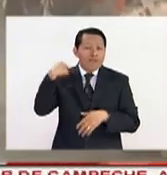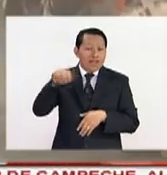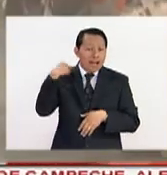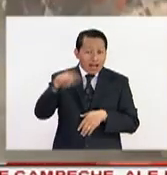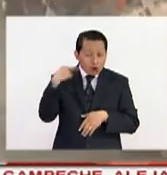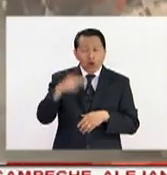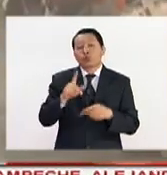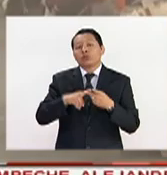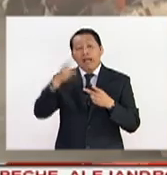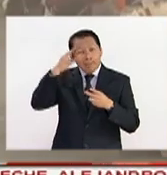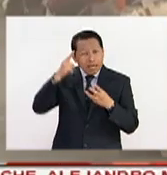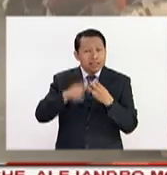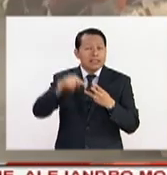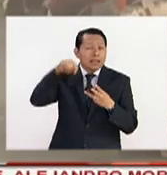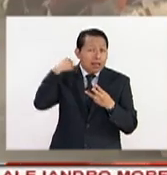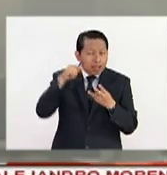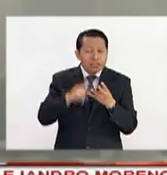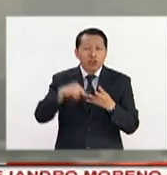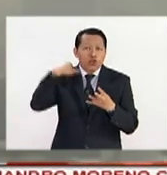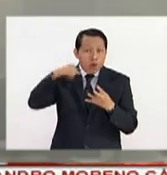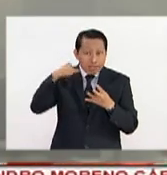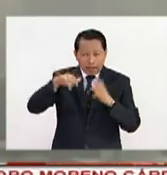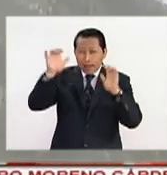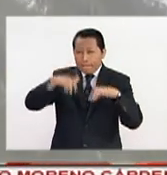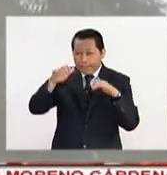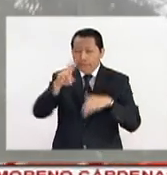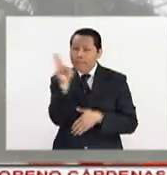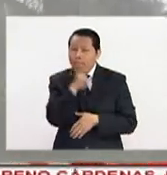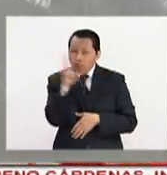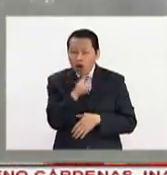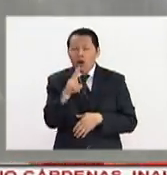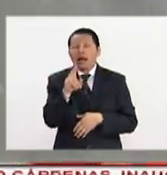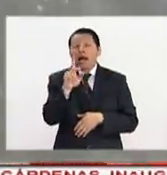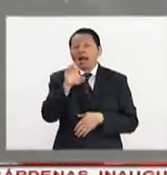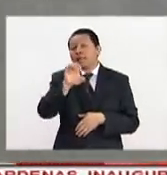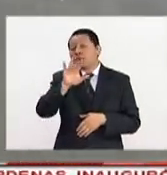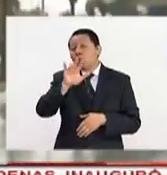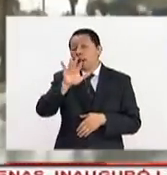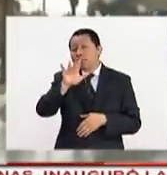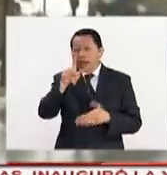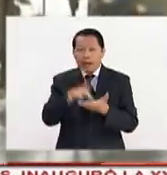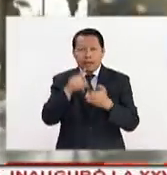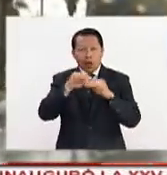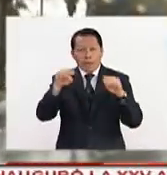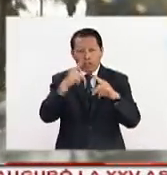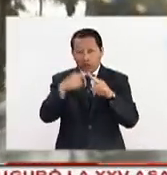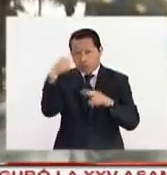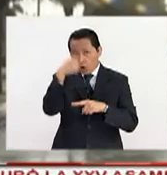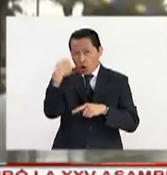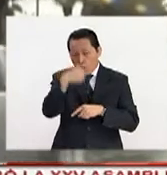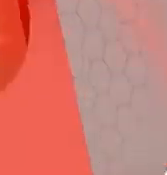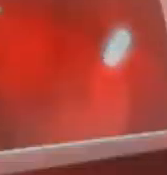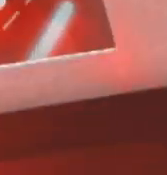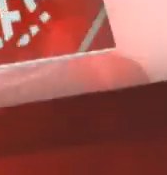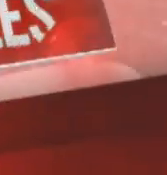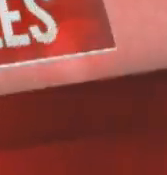Veracruz, Campeche, Tabasco y Yucatán, con rachas de viento mayores a los 50 kilómetros por hora.